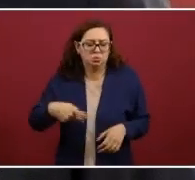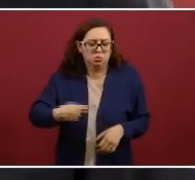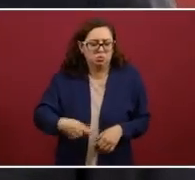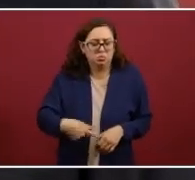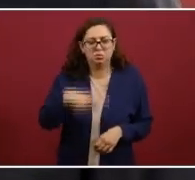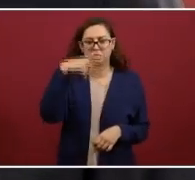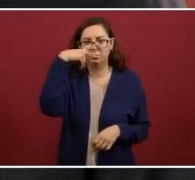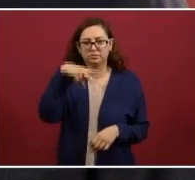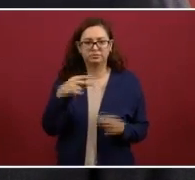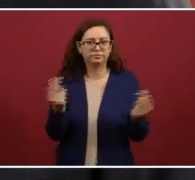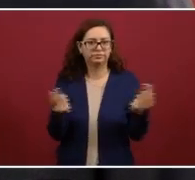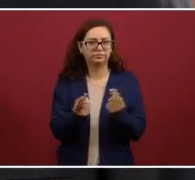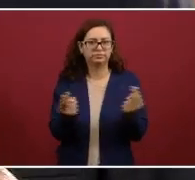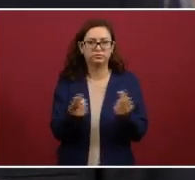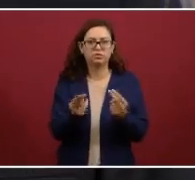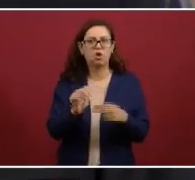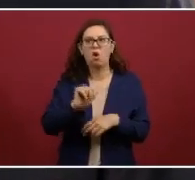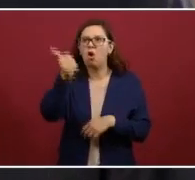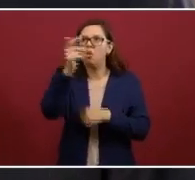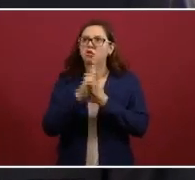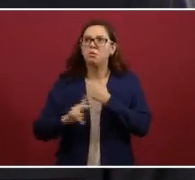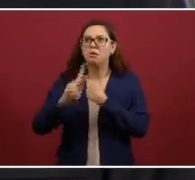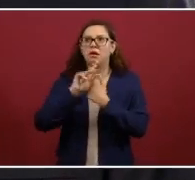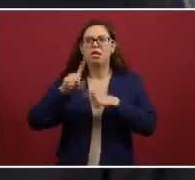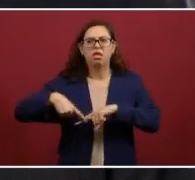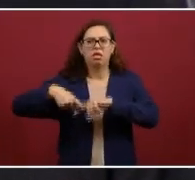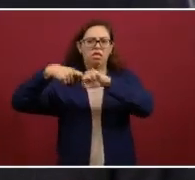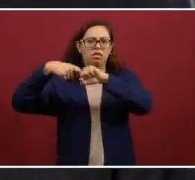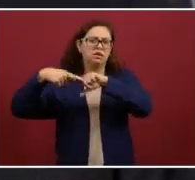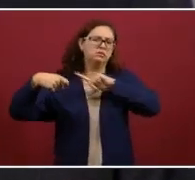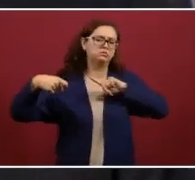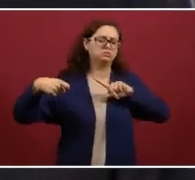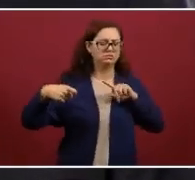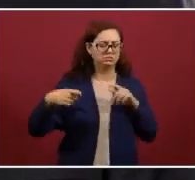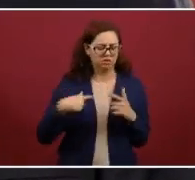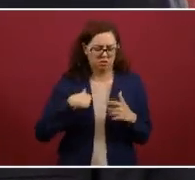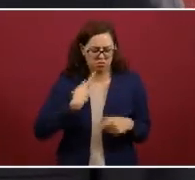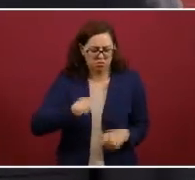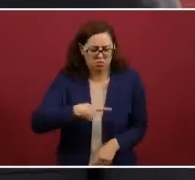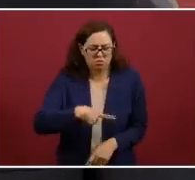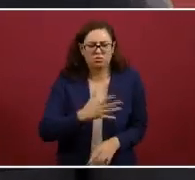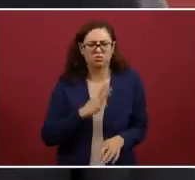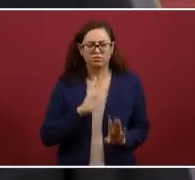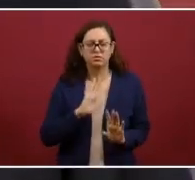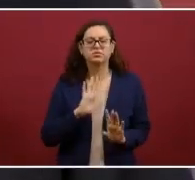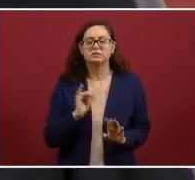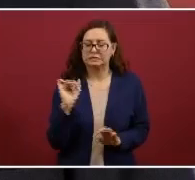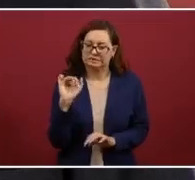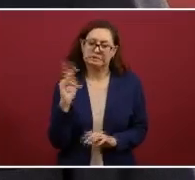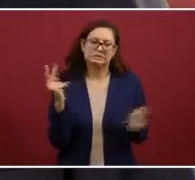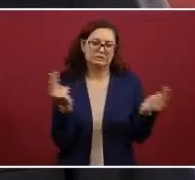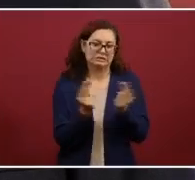autosuficientes, pero sí necesitamos extraer petróleo